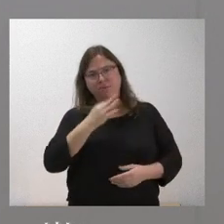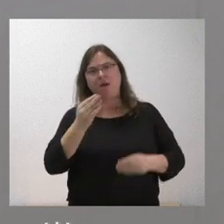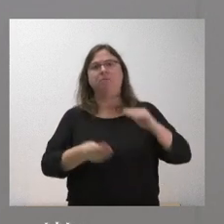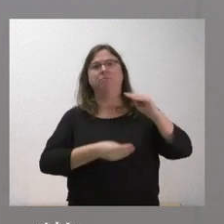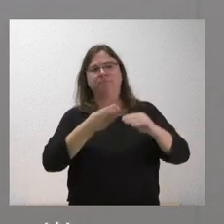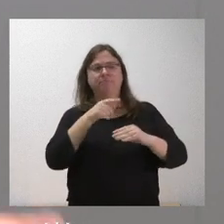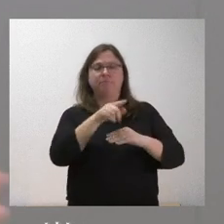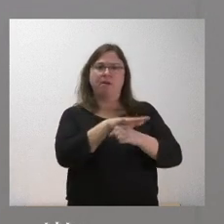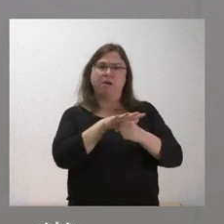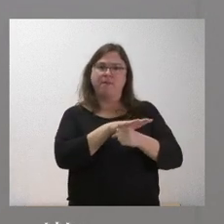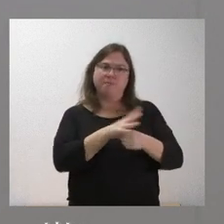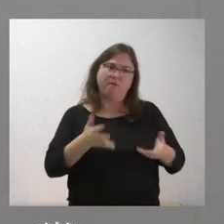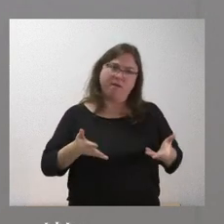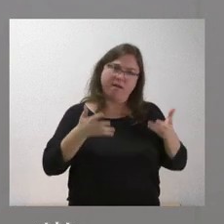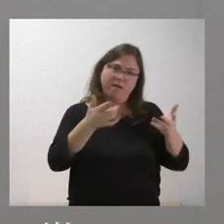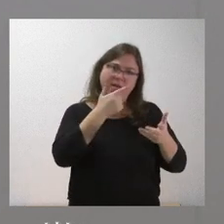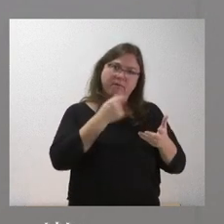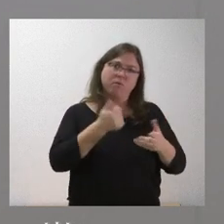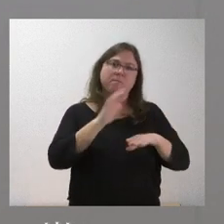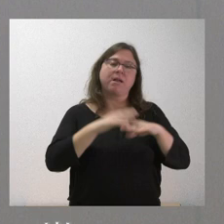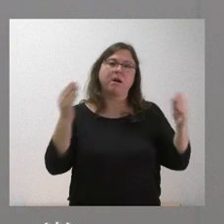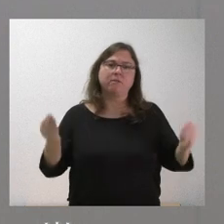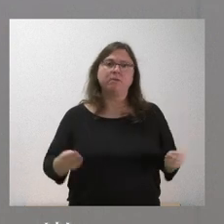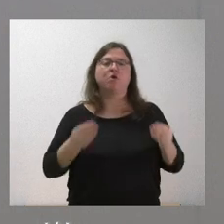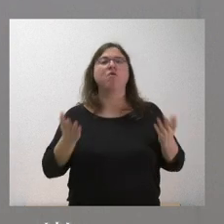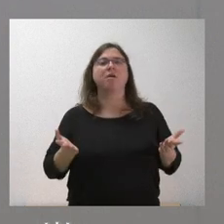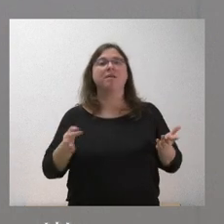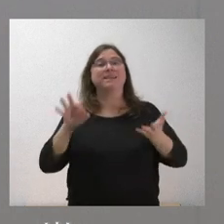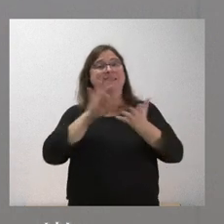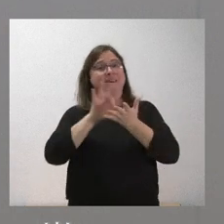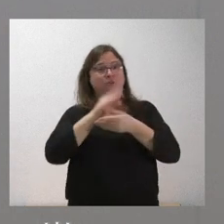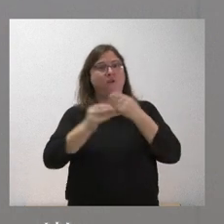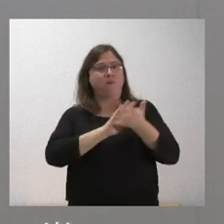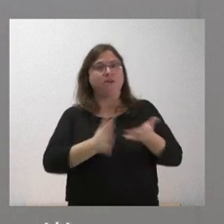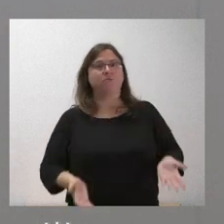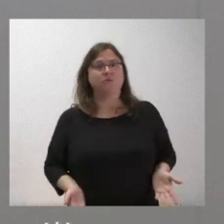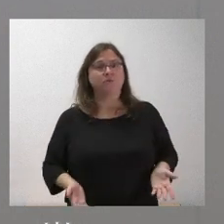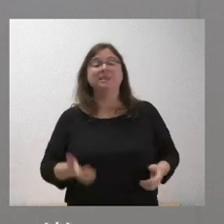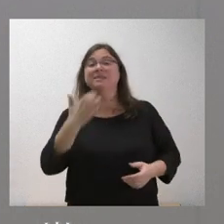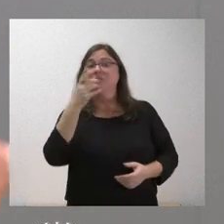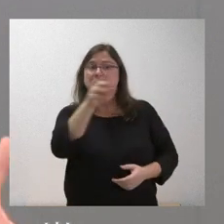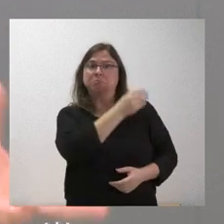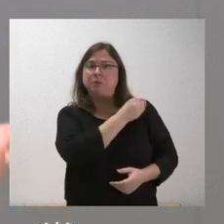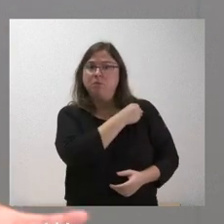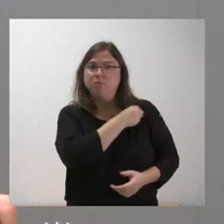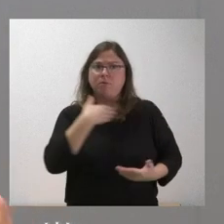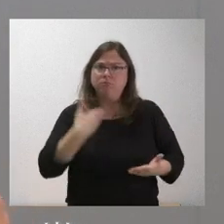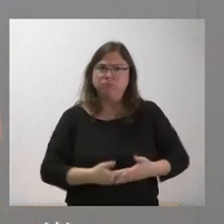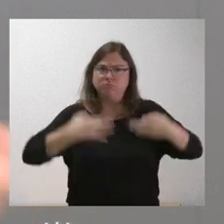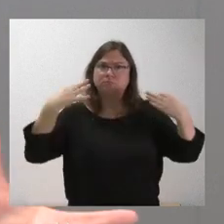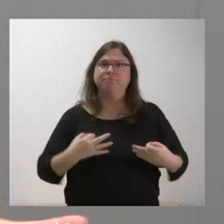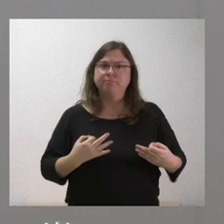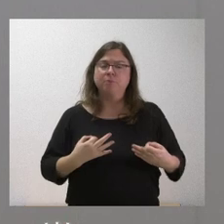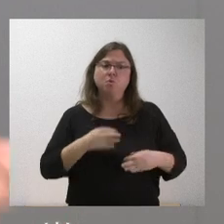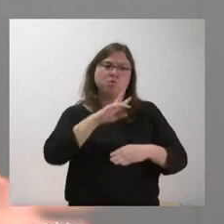ese ámbito y que ayudarían también a mejorar el servicio de lo que estamos hablando y por tanto si usted me pregunta que si garantizamos el